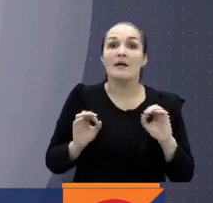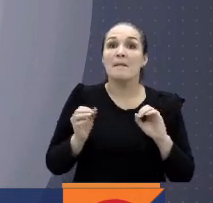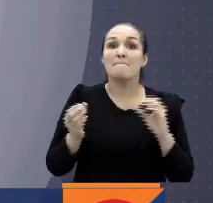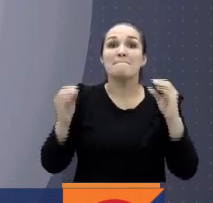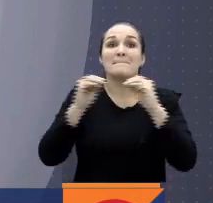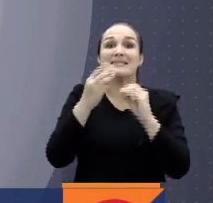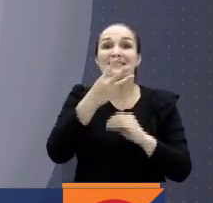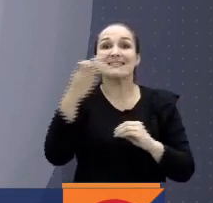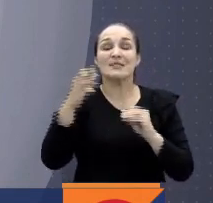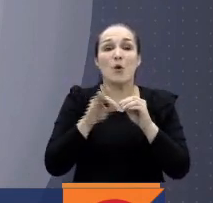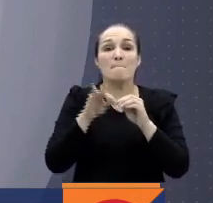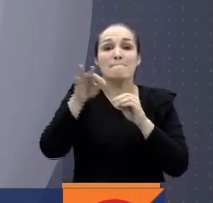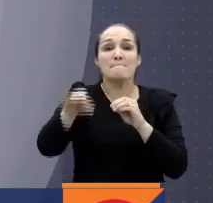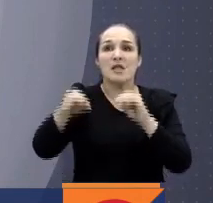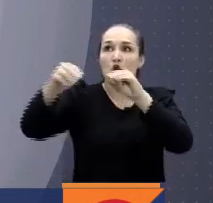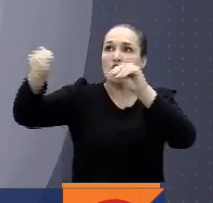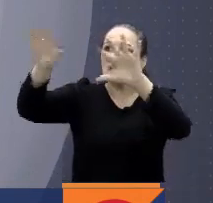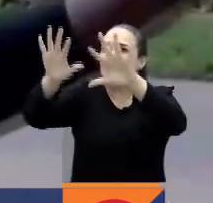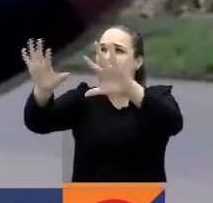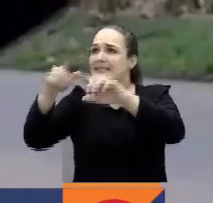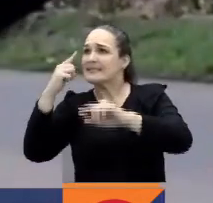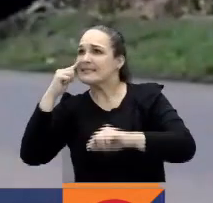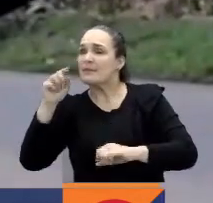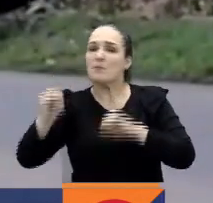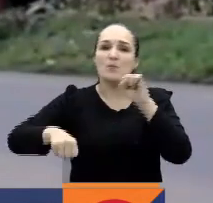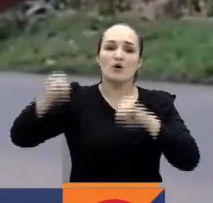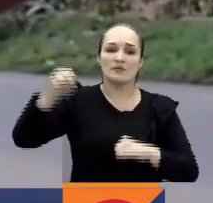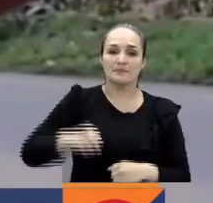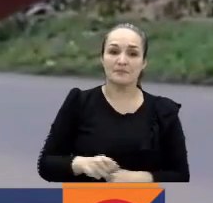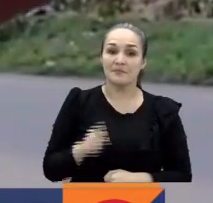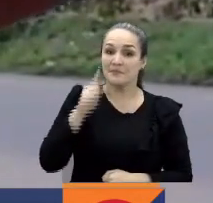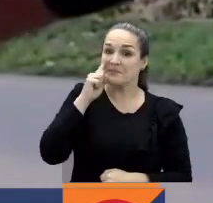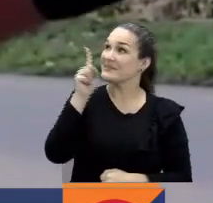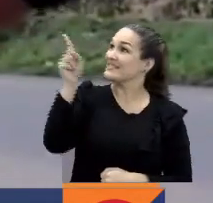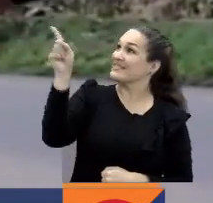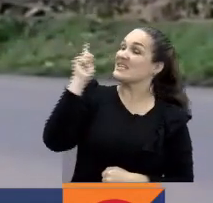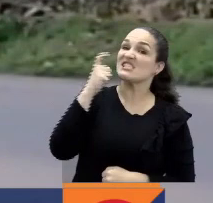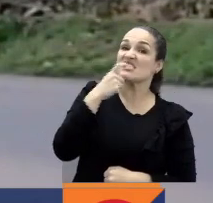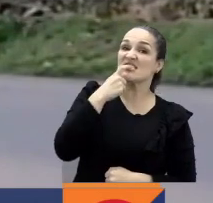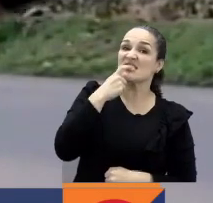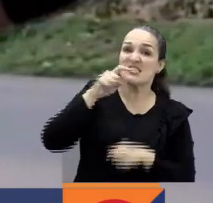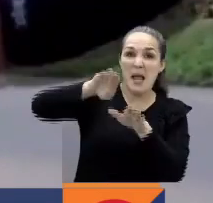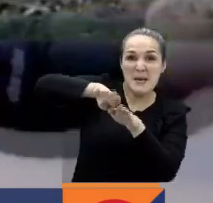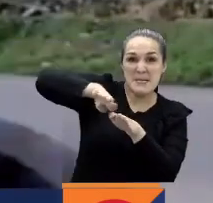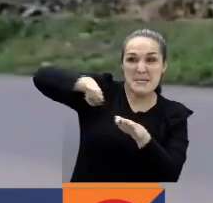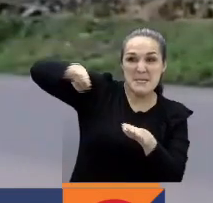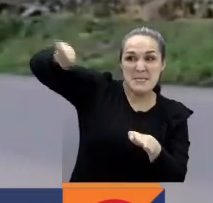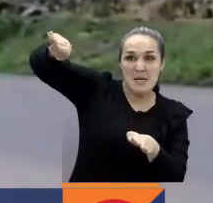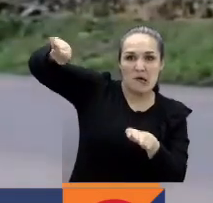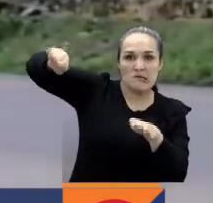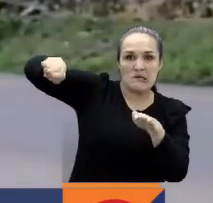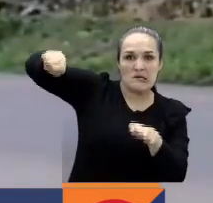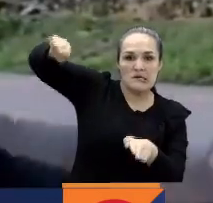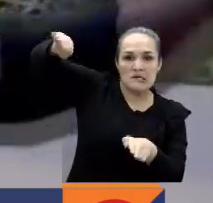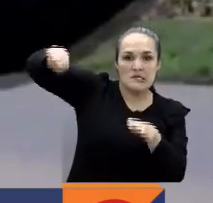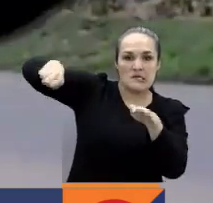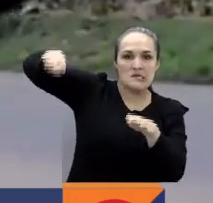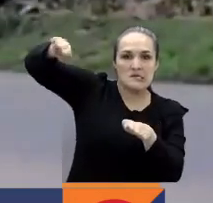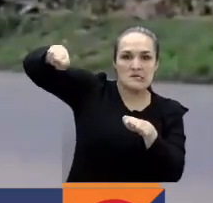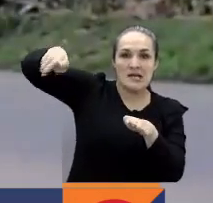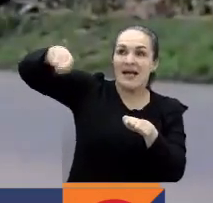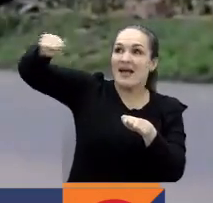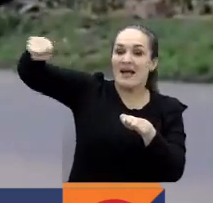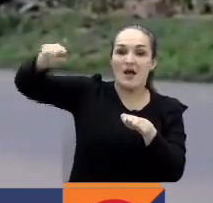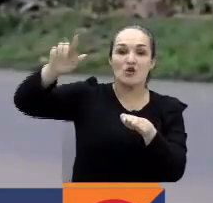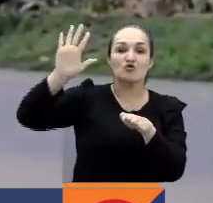tierra que están en riesgo de caer nuevamente a la vía. Esta placa en concreto que ustedes ven aquí ya está permeada por las raíces de